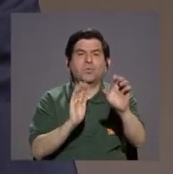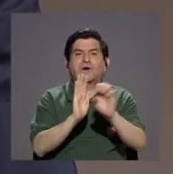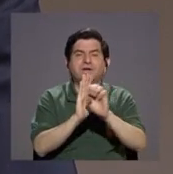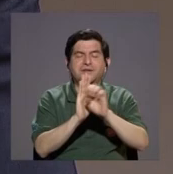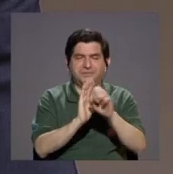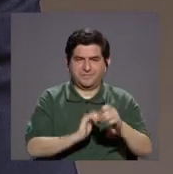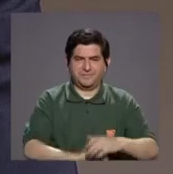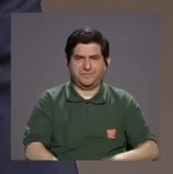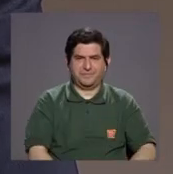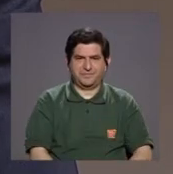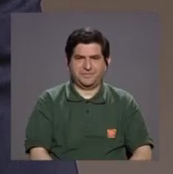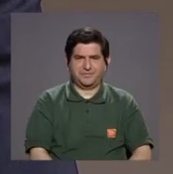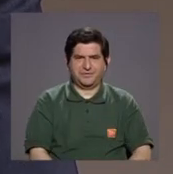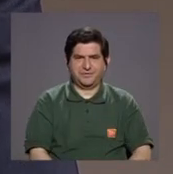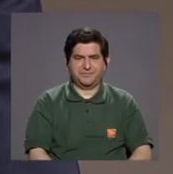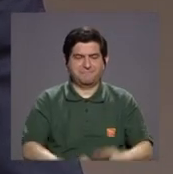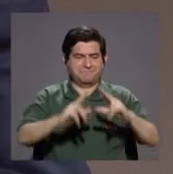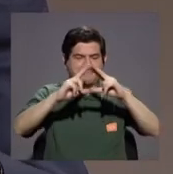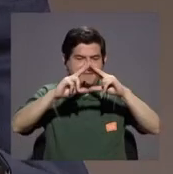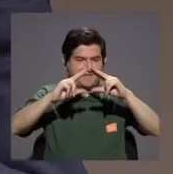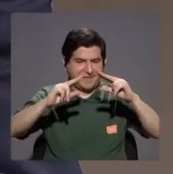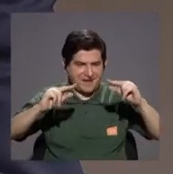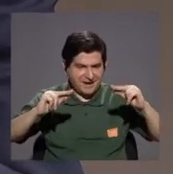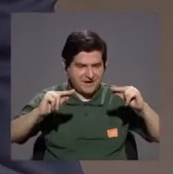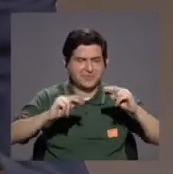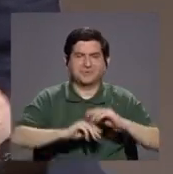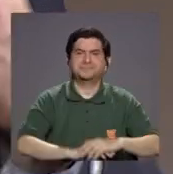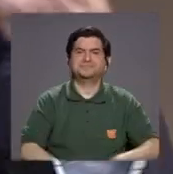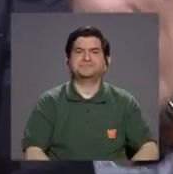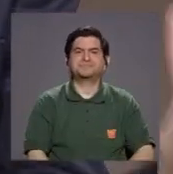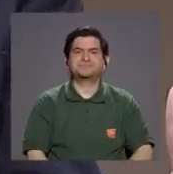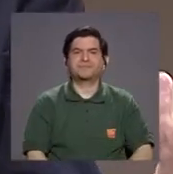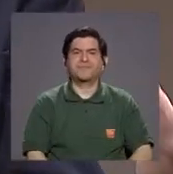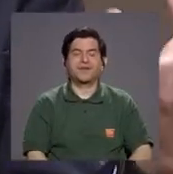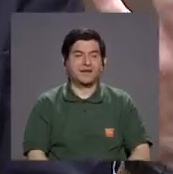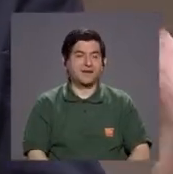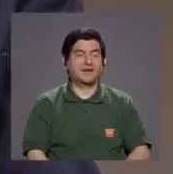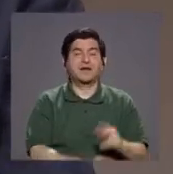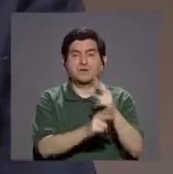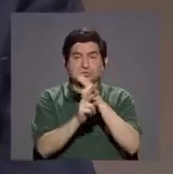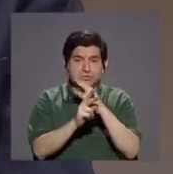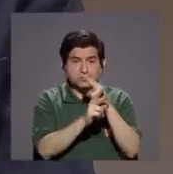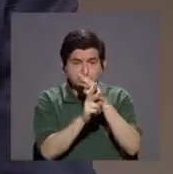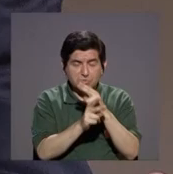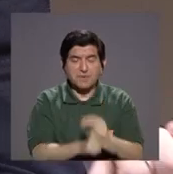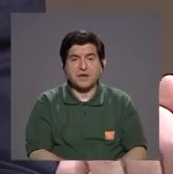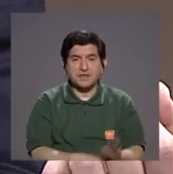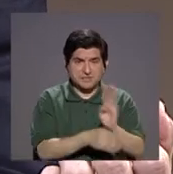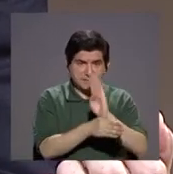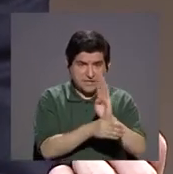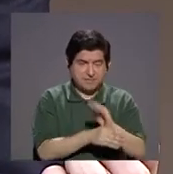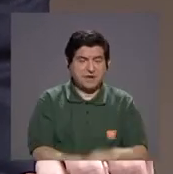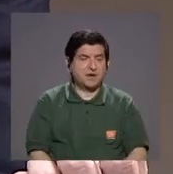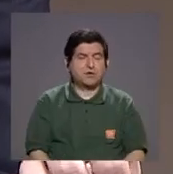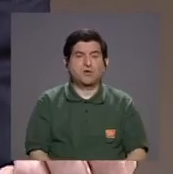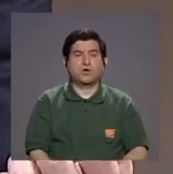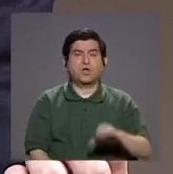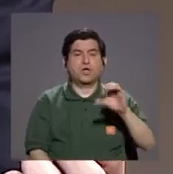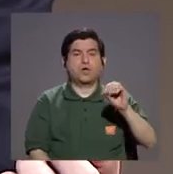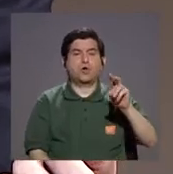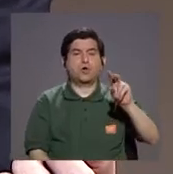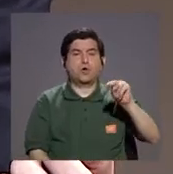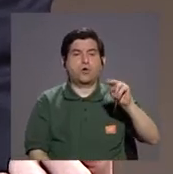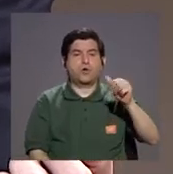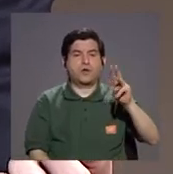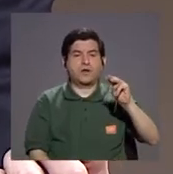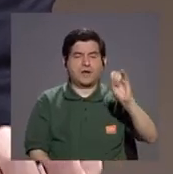de el caso de nicaragua en nicaragua está la superintendencia que evo bancos y está la conami la